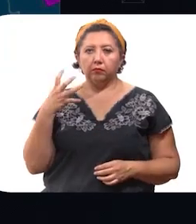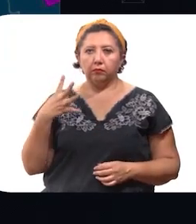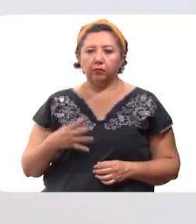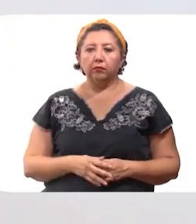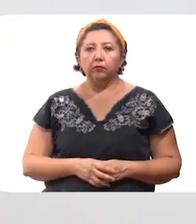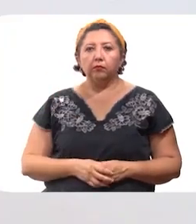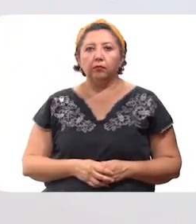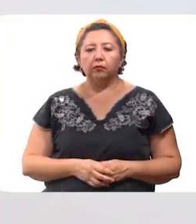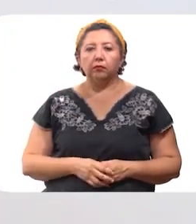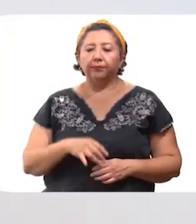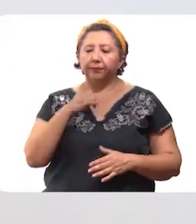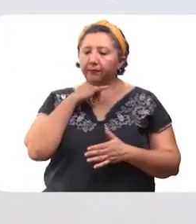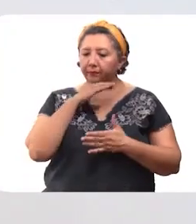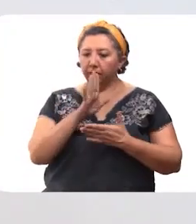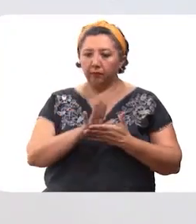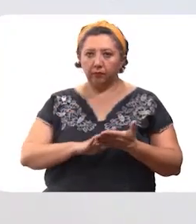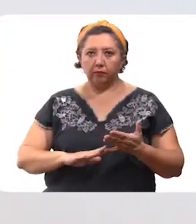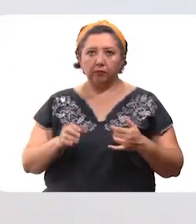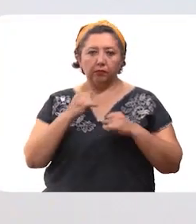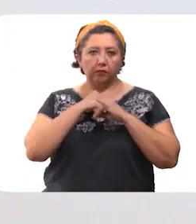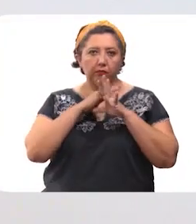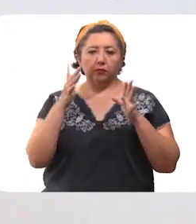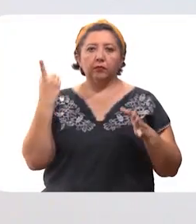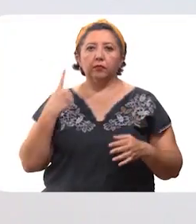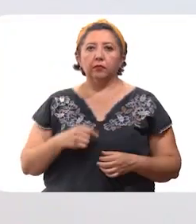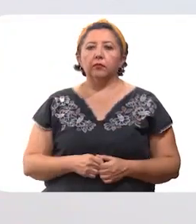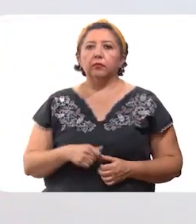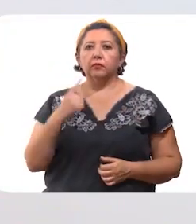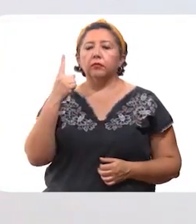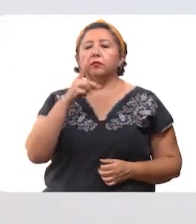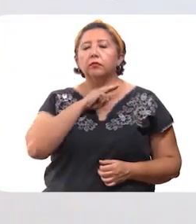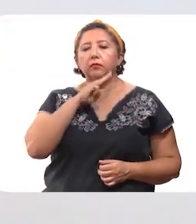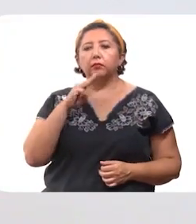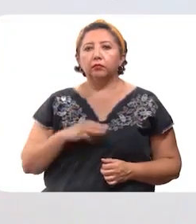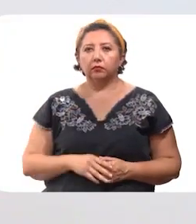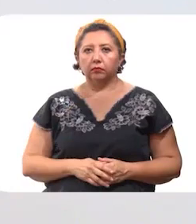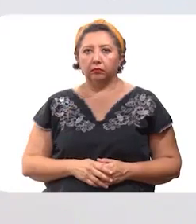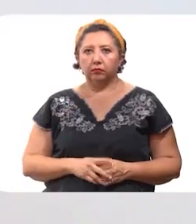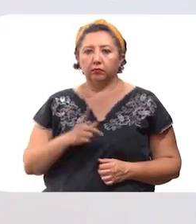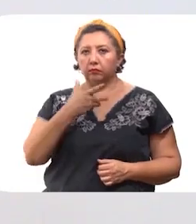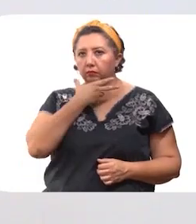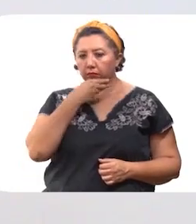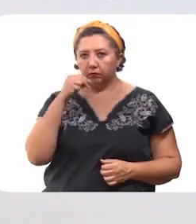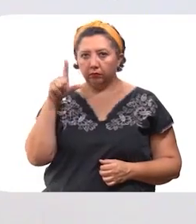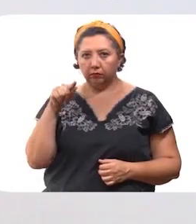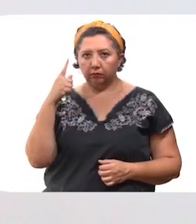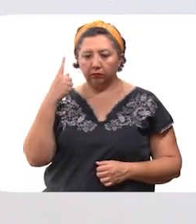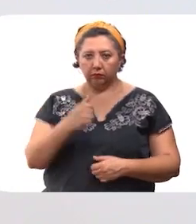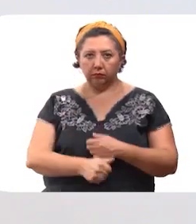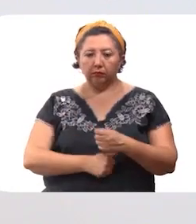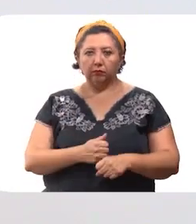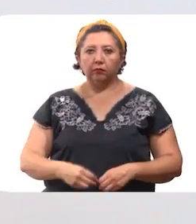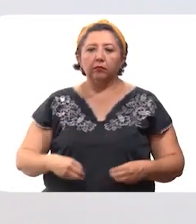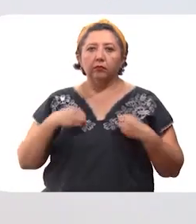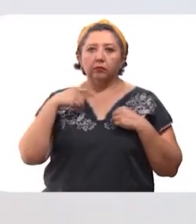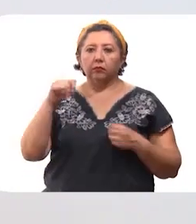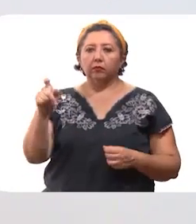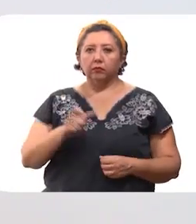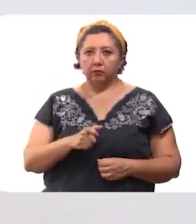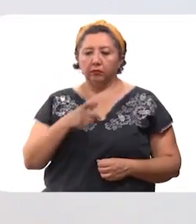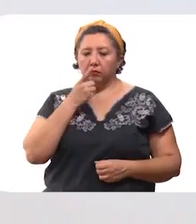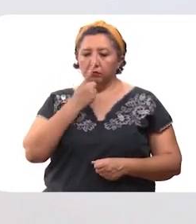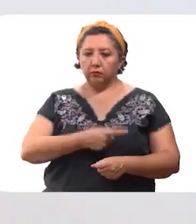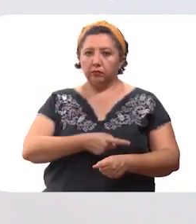11.524. Lamentablemente en este parte médico informamos de un fallecimiento. Es un hombre de 71 años que reside en Tecash,